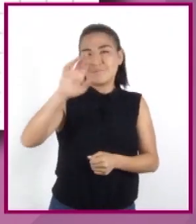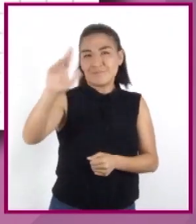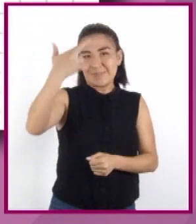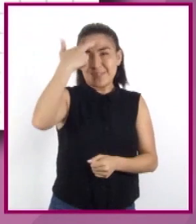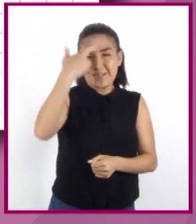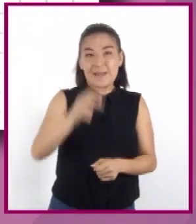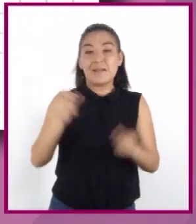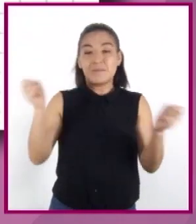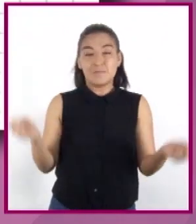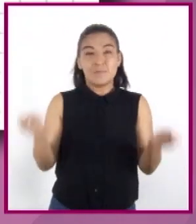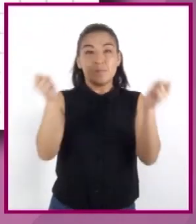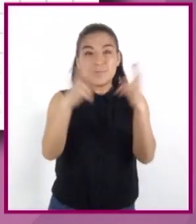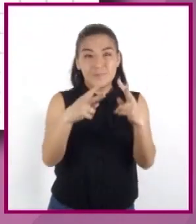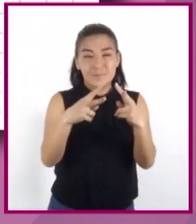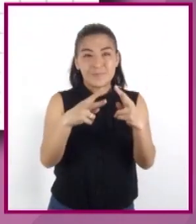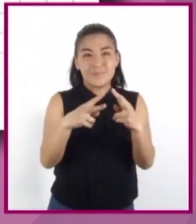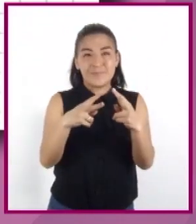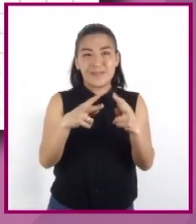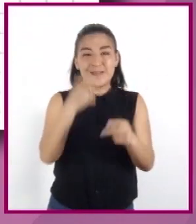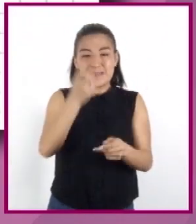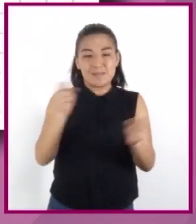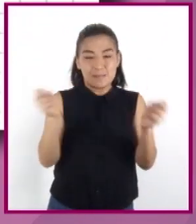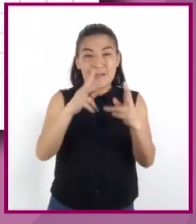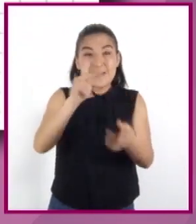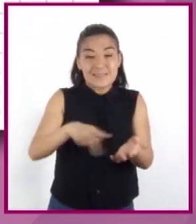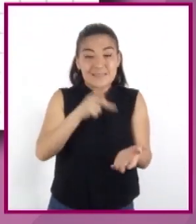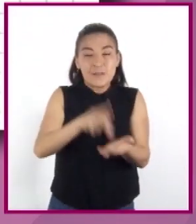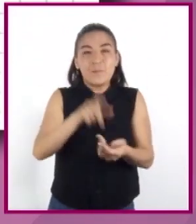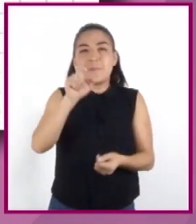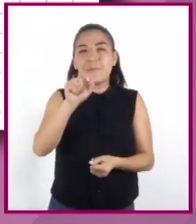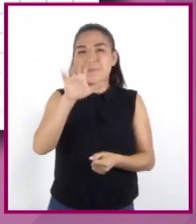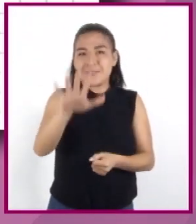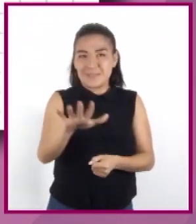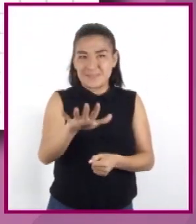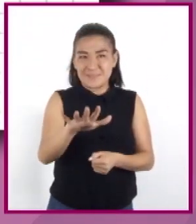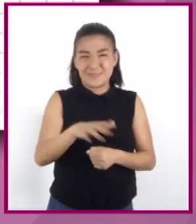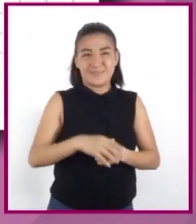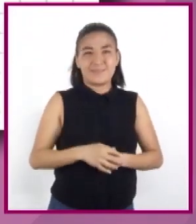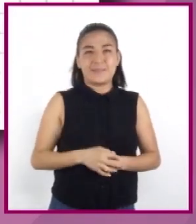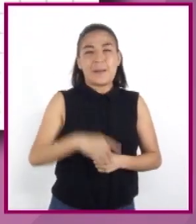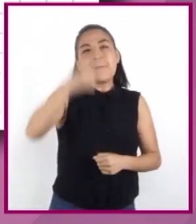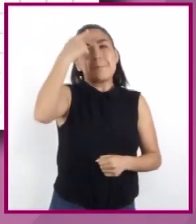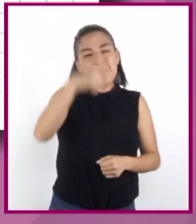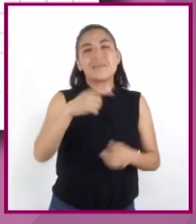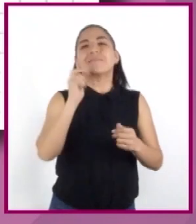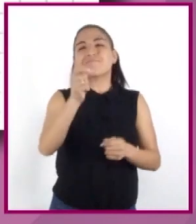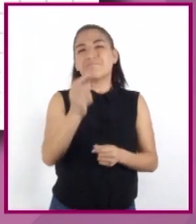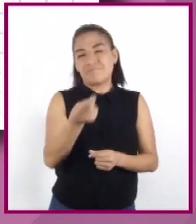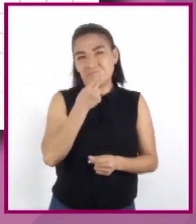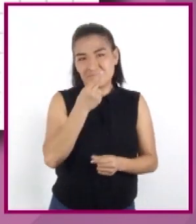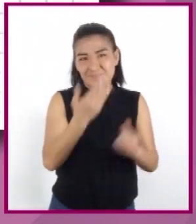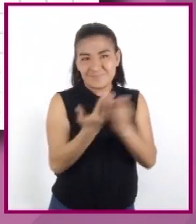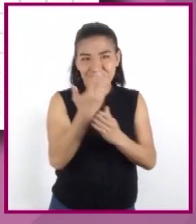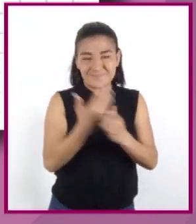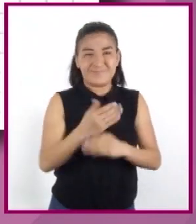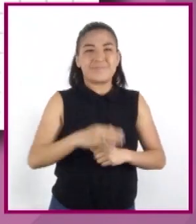verán en el kilómetro 25 para realizar su desayuno.